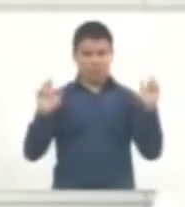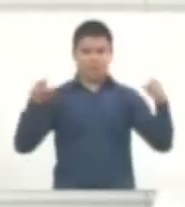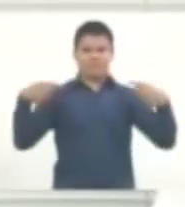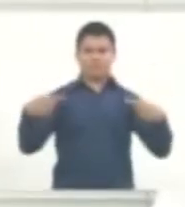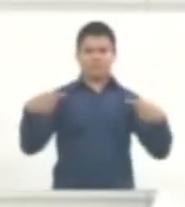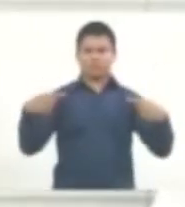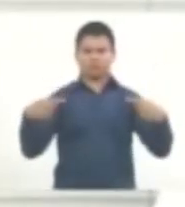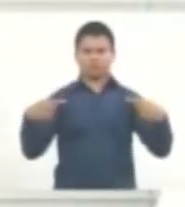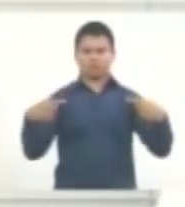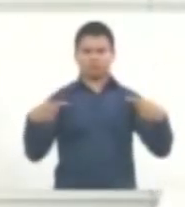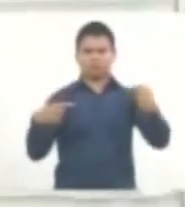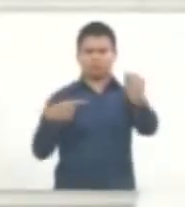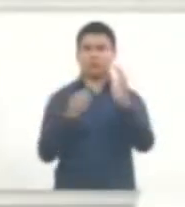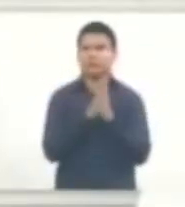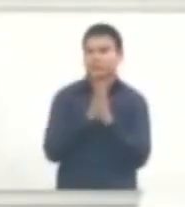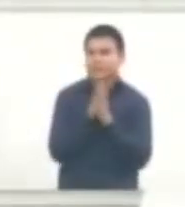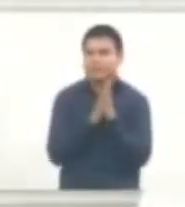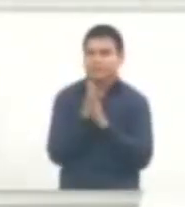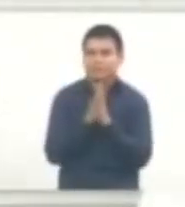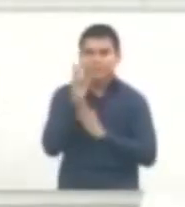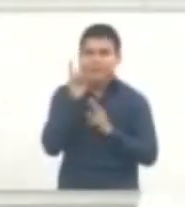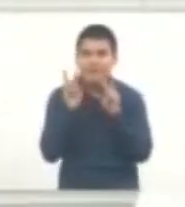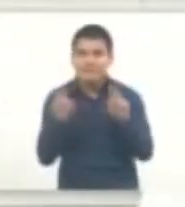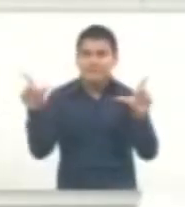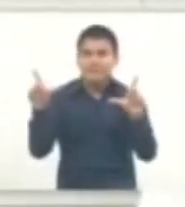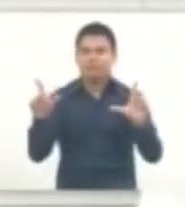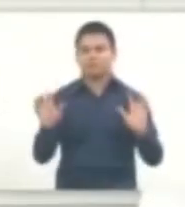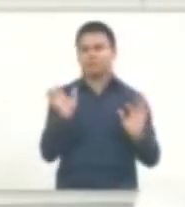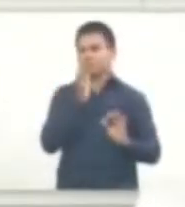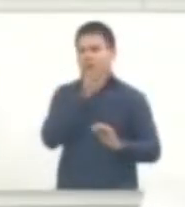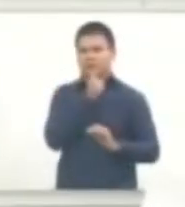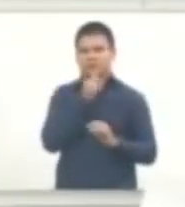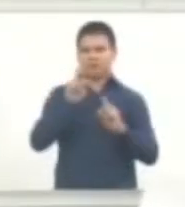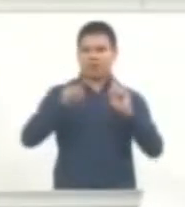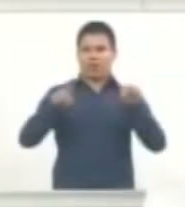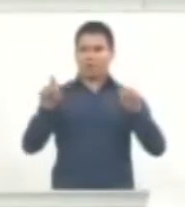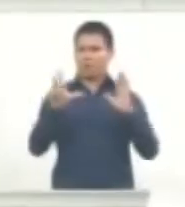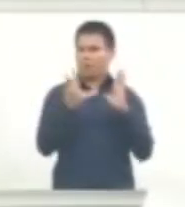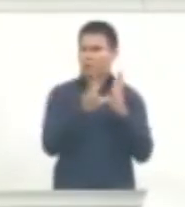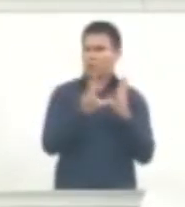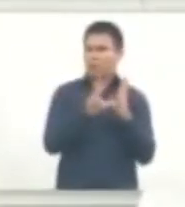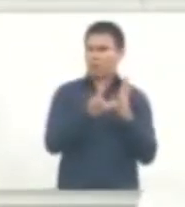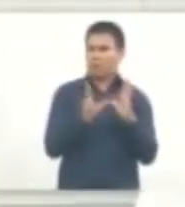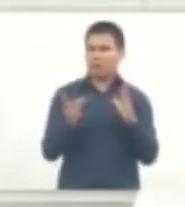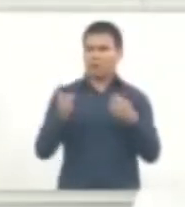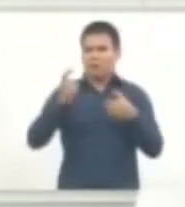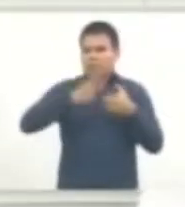que los partidos anteriores. Hay hoteles que han mostrado ocupaciones del